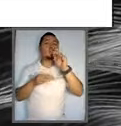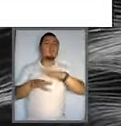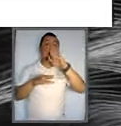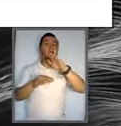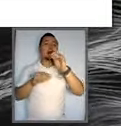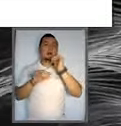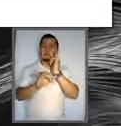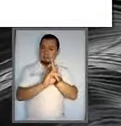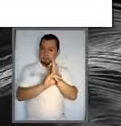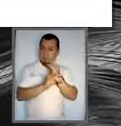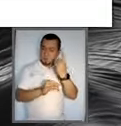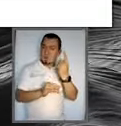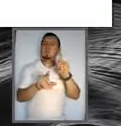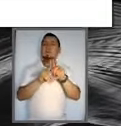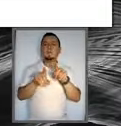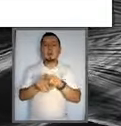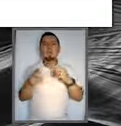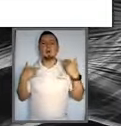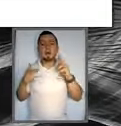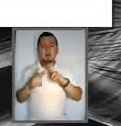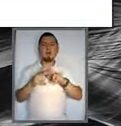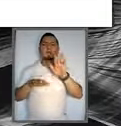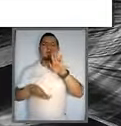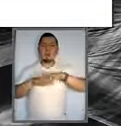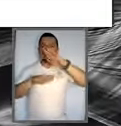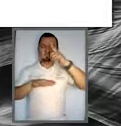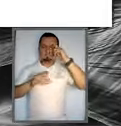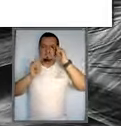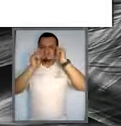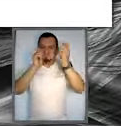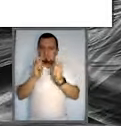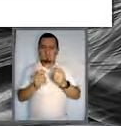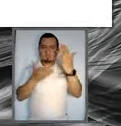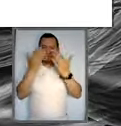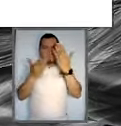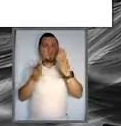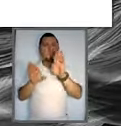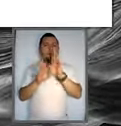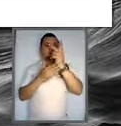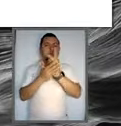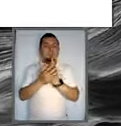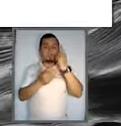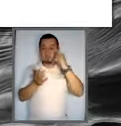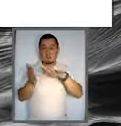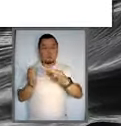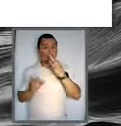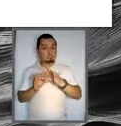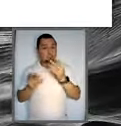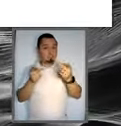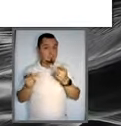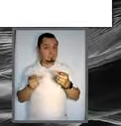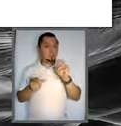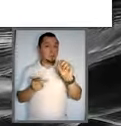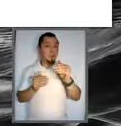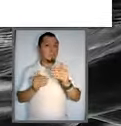en línea, sino que también le sirven al maestro para hacer su proceso de aprendizaje en el aula. Y estamos preparados por si la